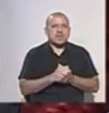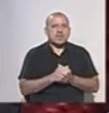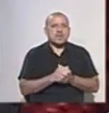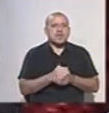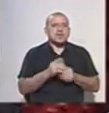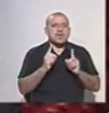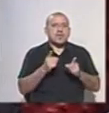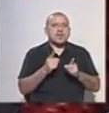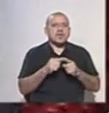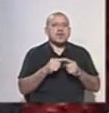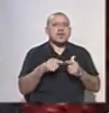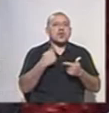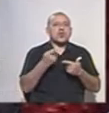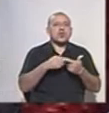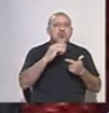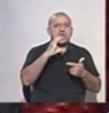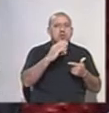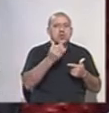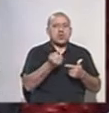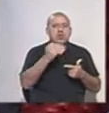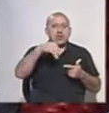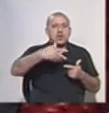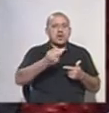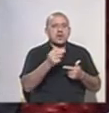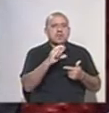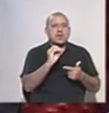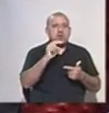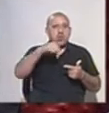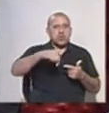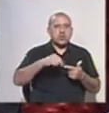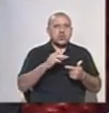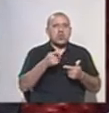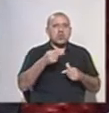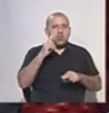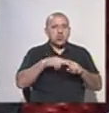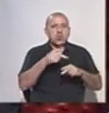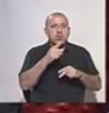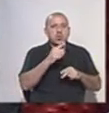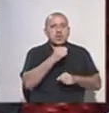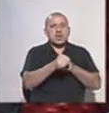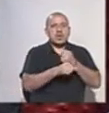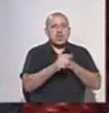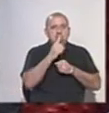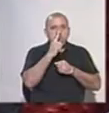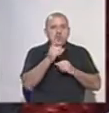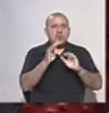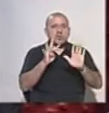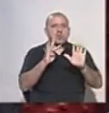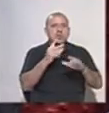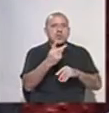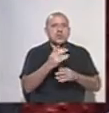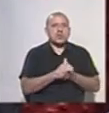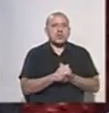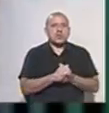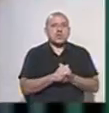Camarón. Camarón de la isla. Camarón. Lo conocimos cuando murió. Sí, en el 92. Ahí el cante ya es otro viaje, ¿no? Flamenco, otro viaje. Bueno, es otro